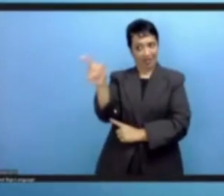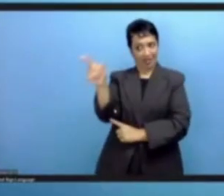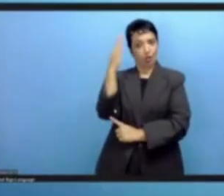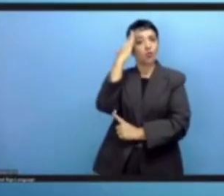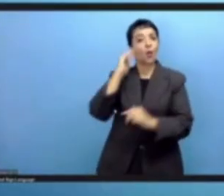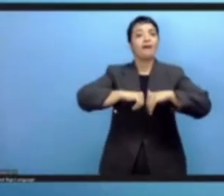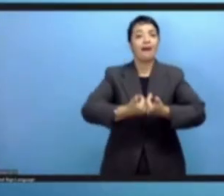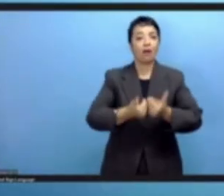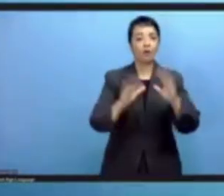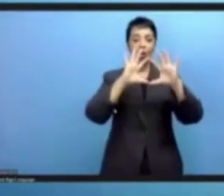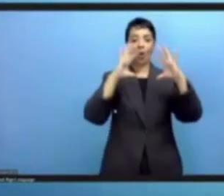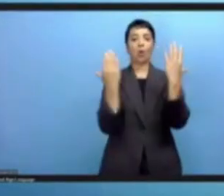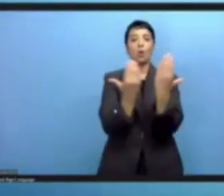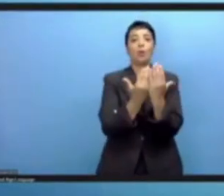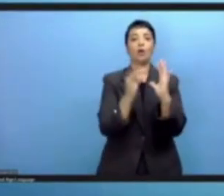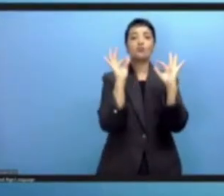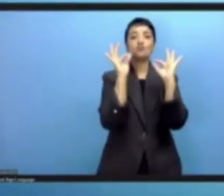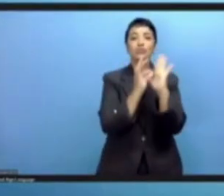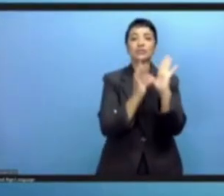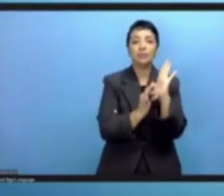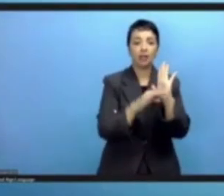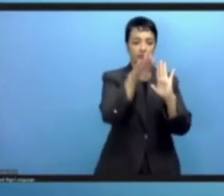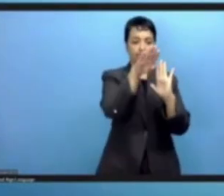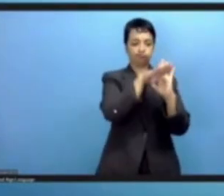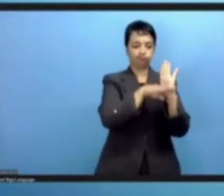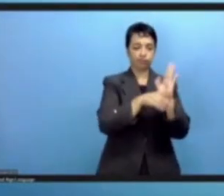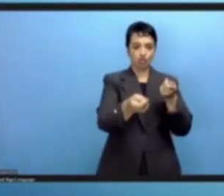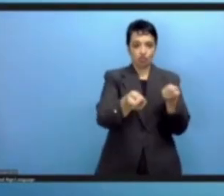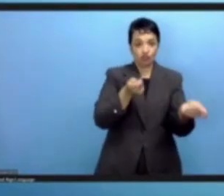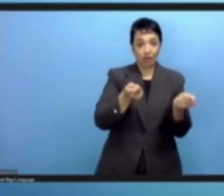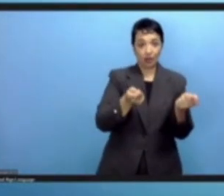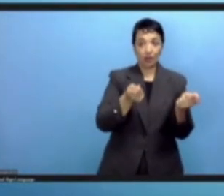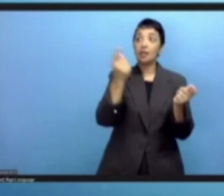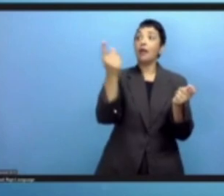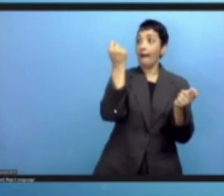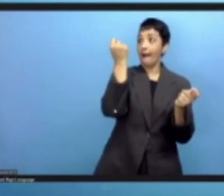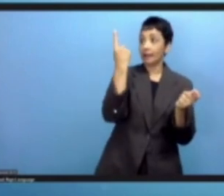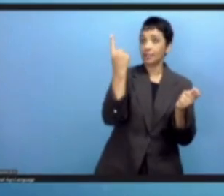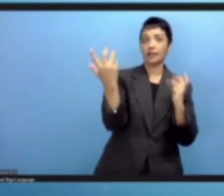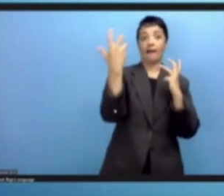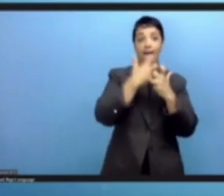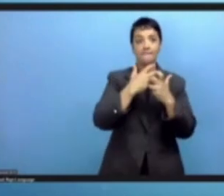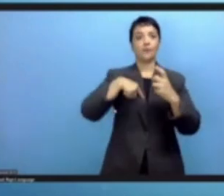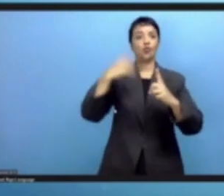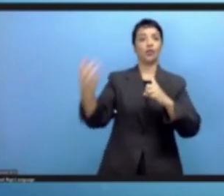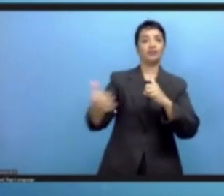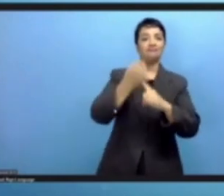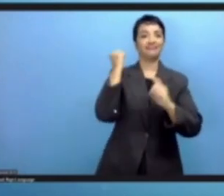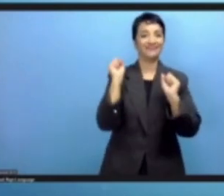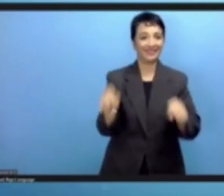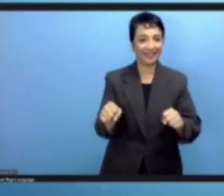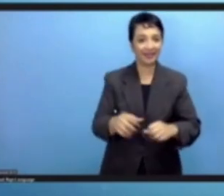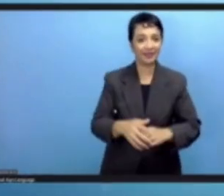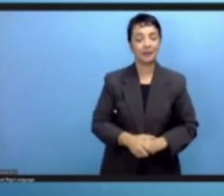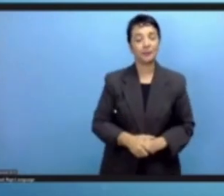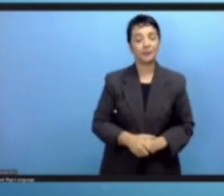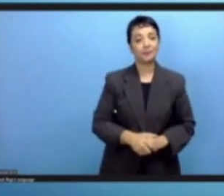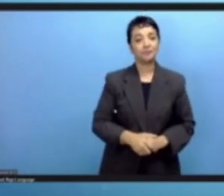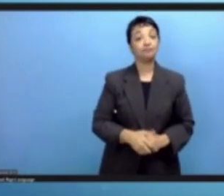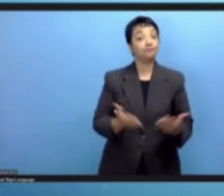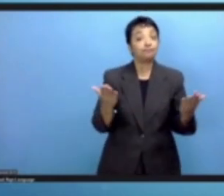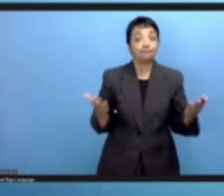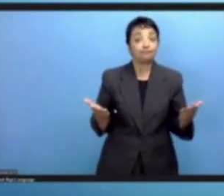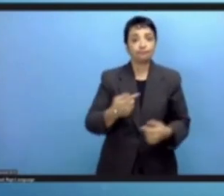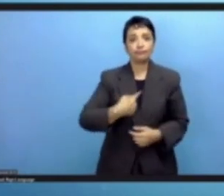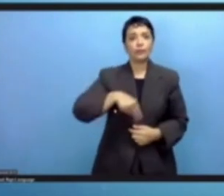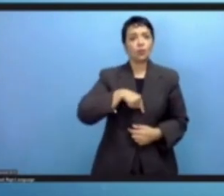son quienes deberán cumplir con los principios regulatorios globales que serán el resultado de esta conferencia por